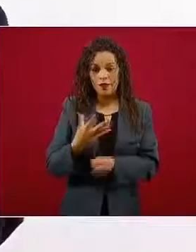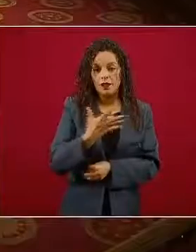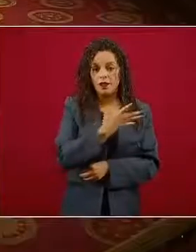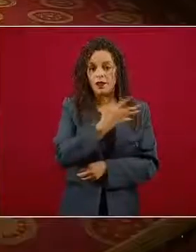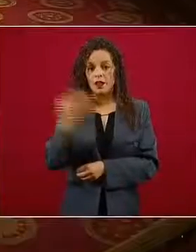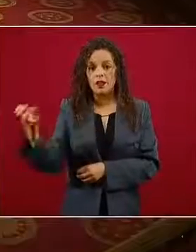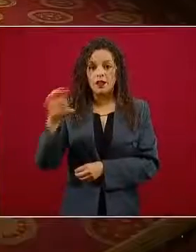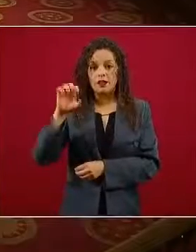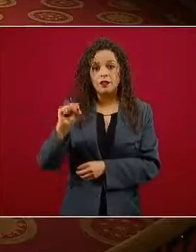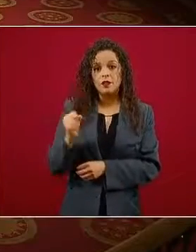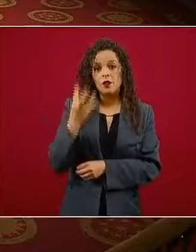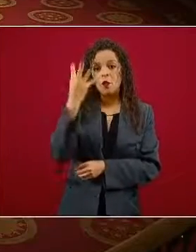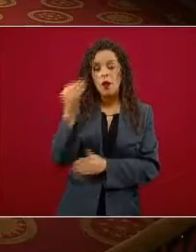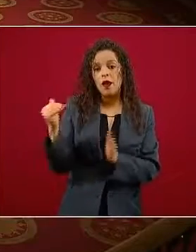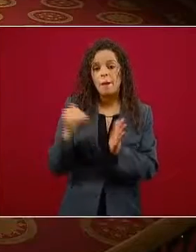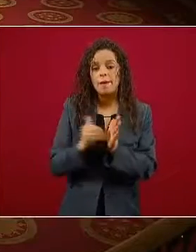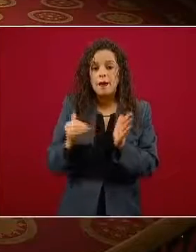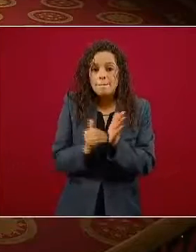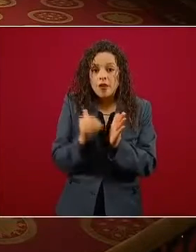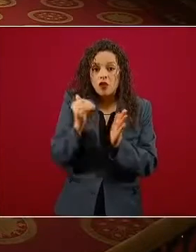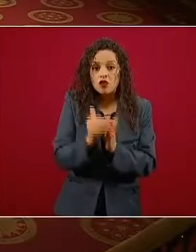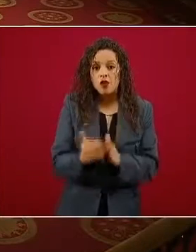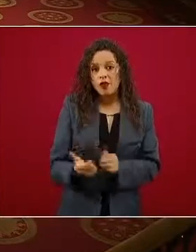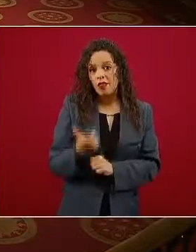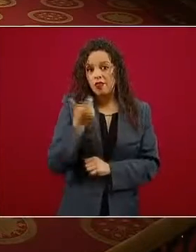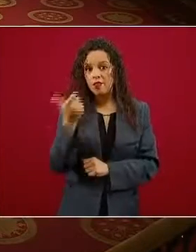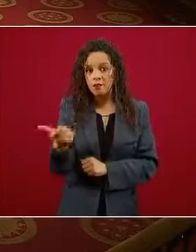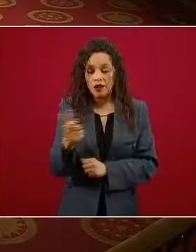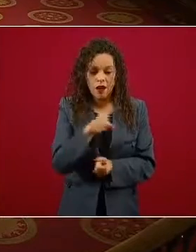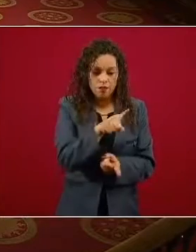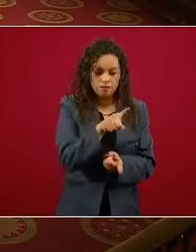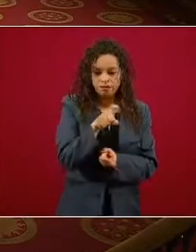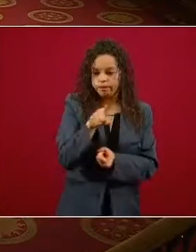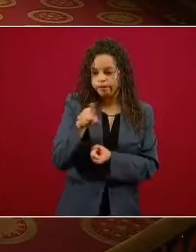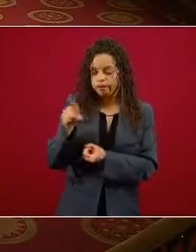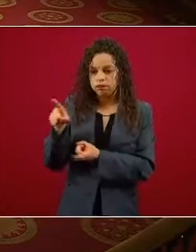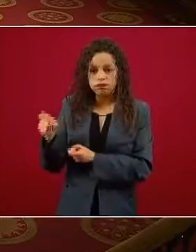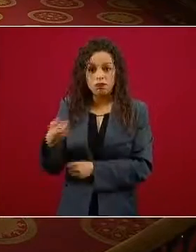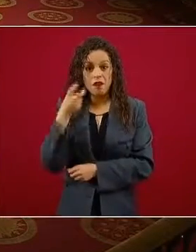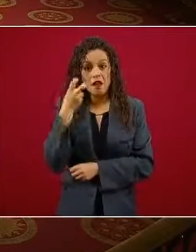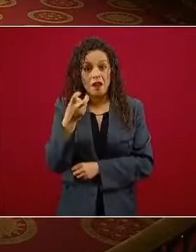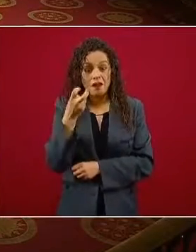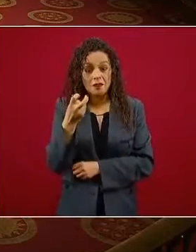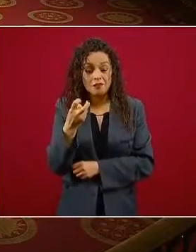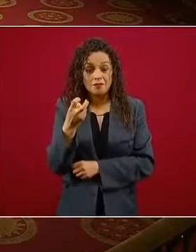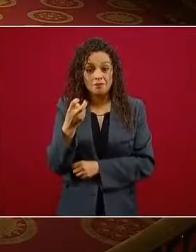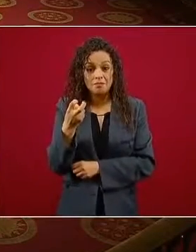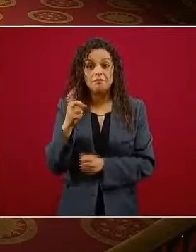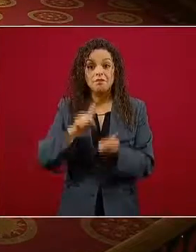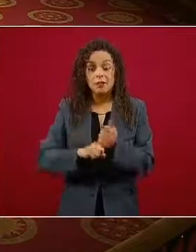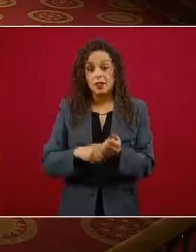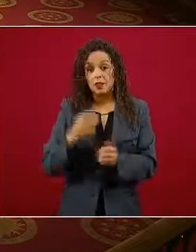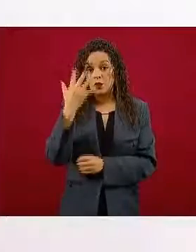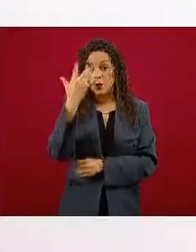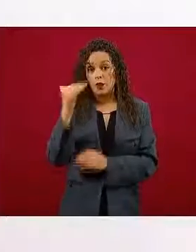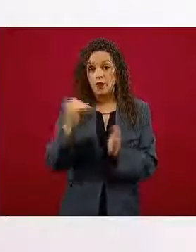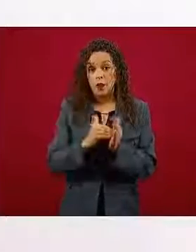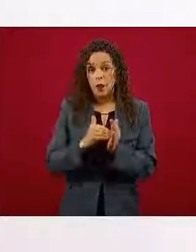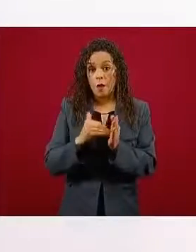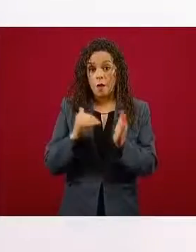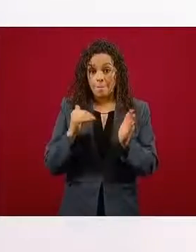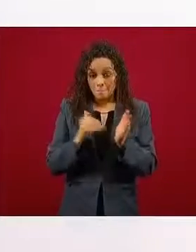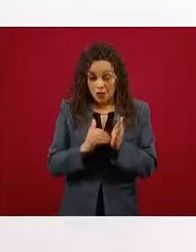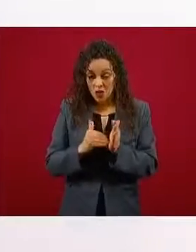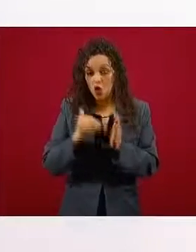564,000 millones de pesos, cifra superior en 59,000 millones con